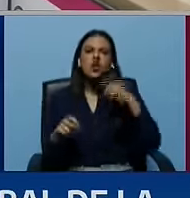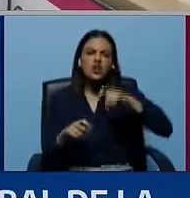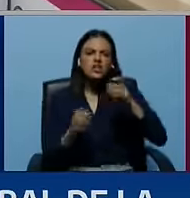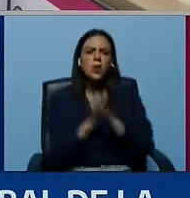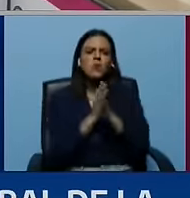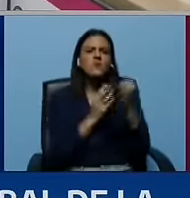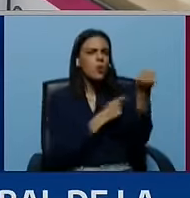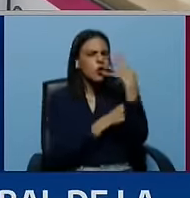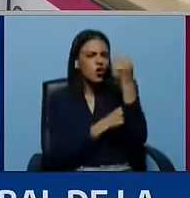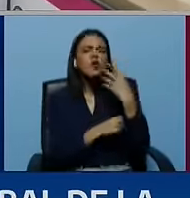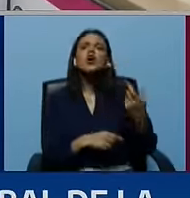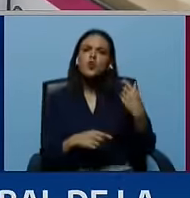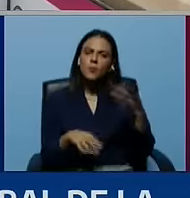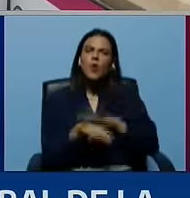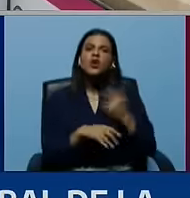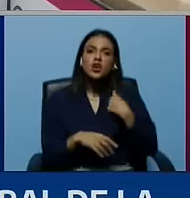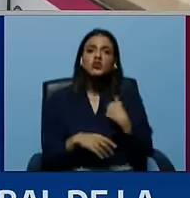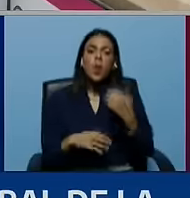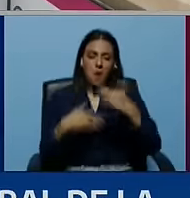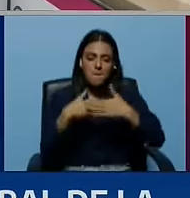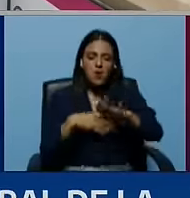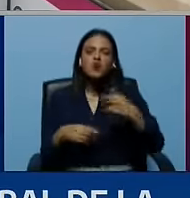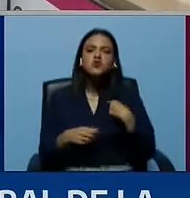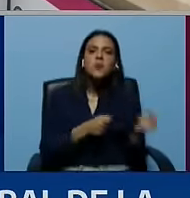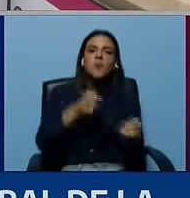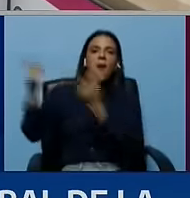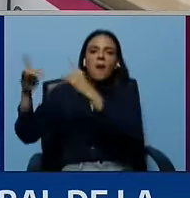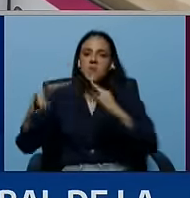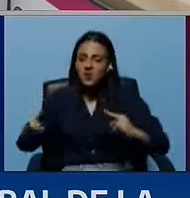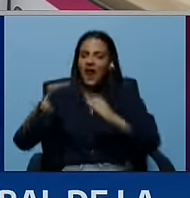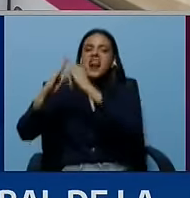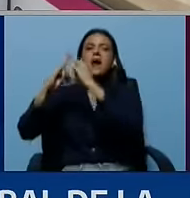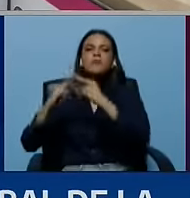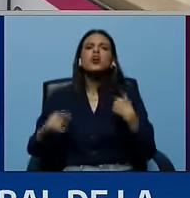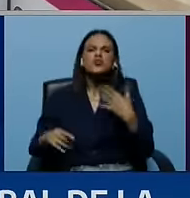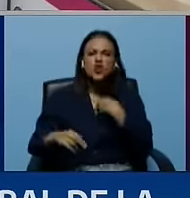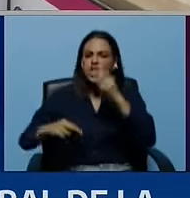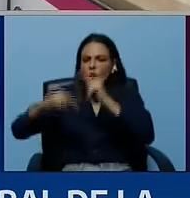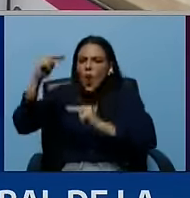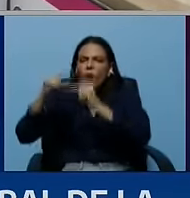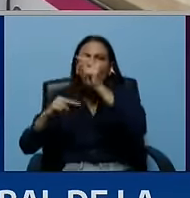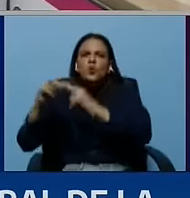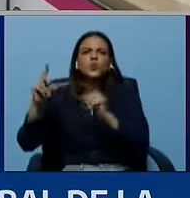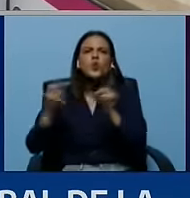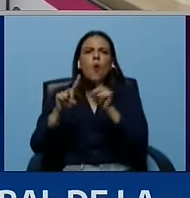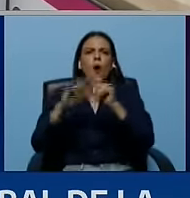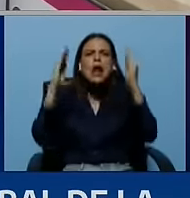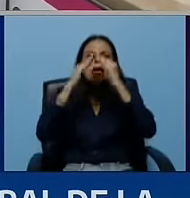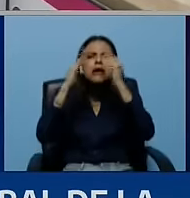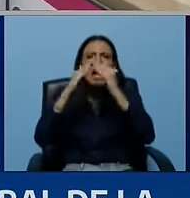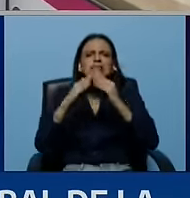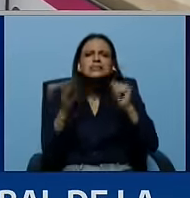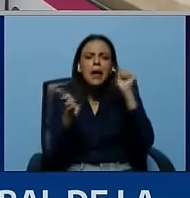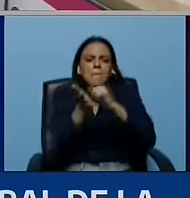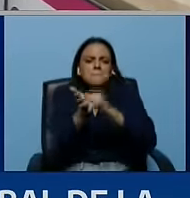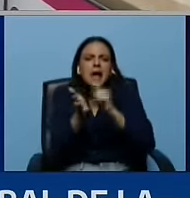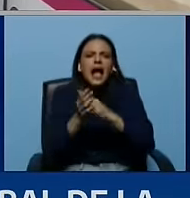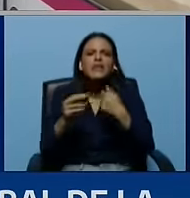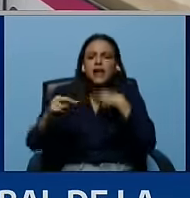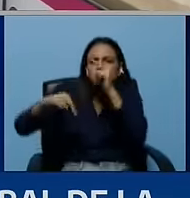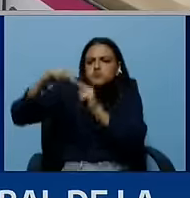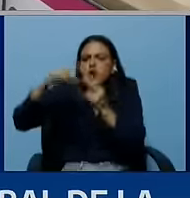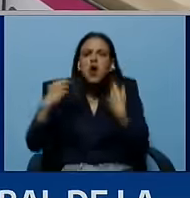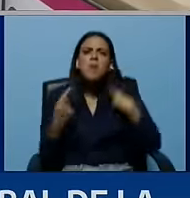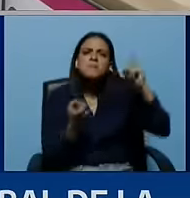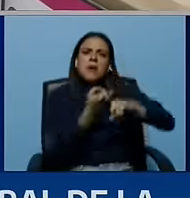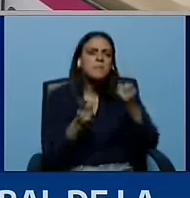yo me mudo con Zulita para allá. Ok, yo quiero que construyamos juntos una casita de madera. Quiero mudarme para allá.